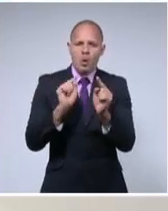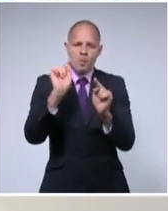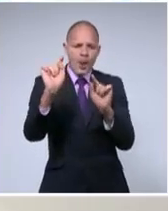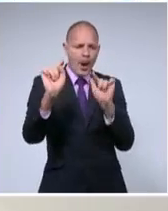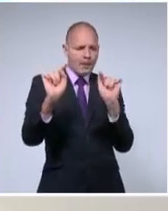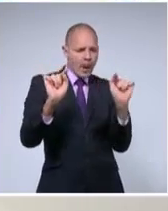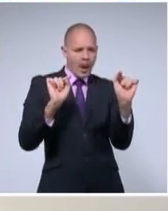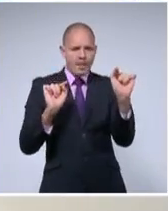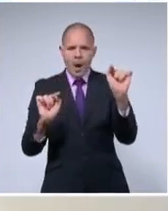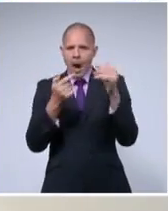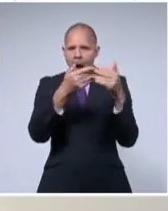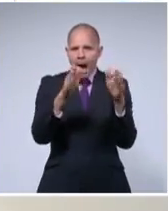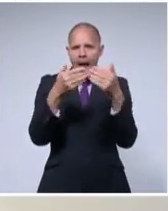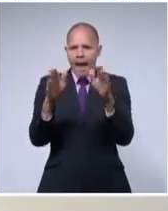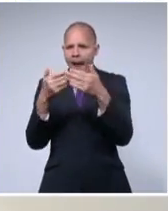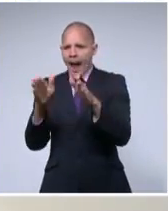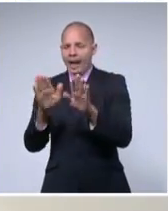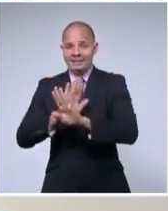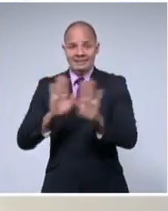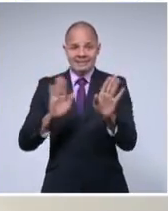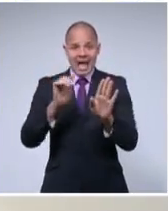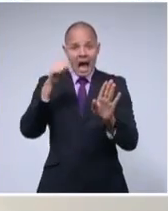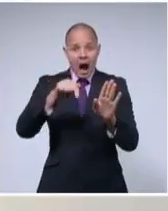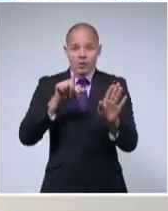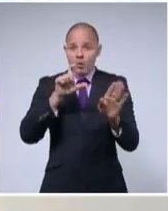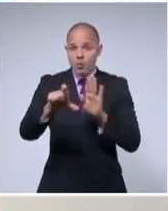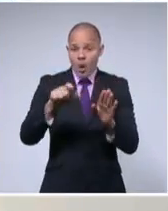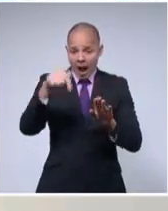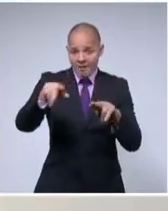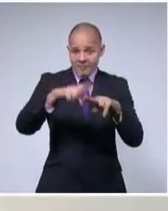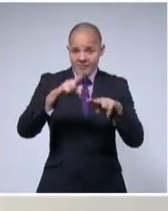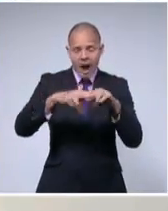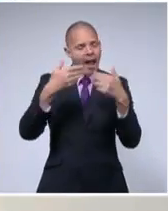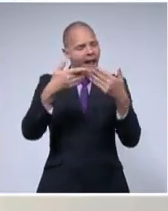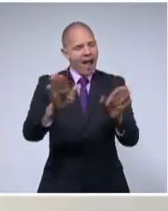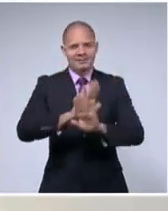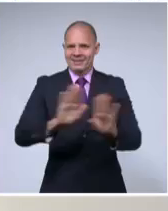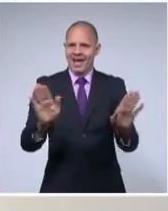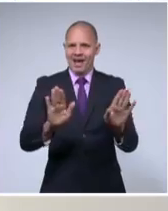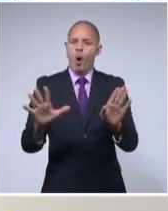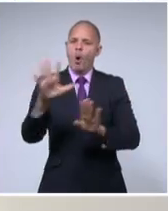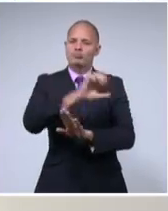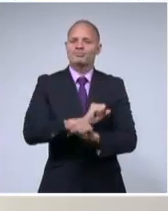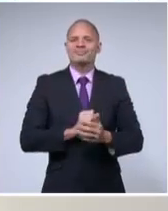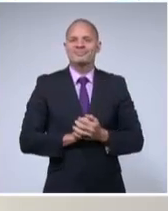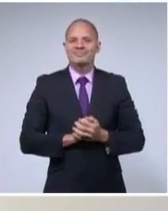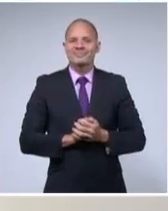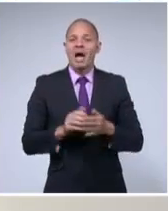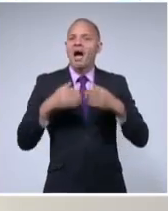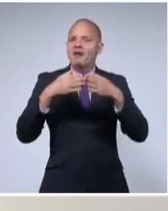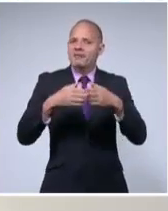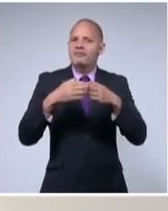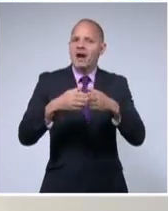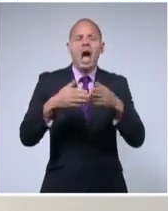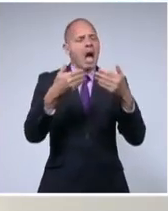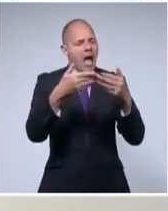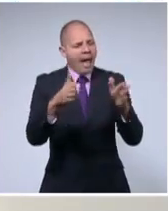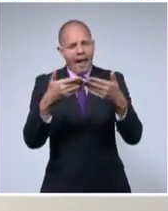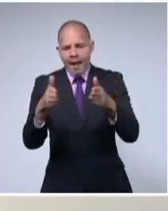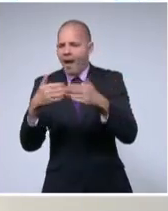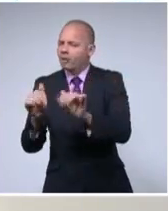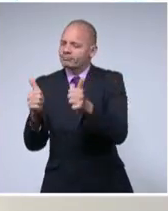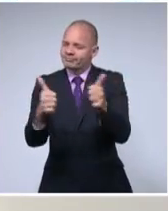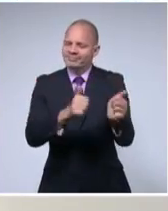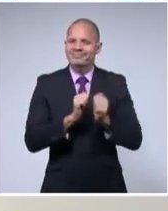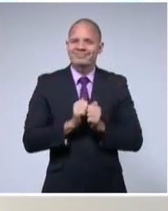como impulsar el desarrollo. Por otro lado, la propia apertura de nuestras terminales aéreas y marítimas devolvió el sosiego a miles